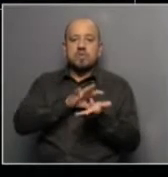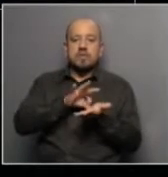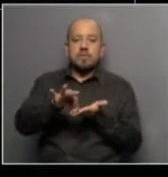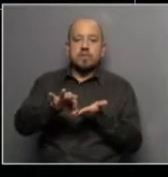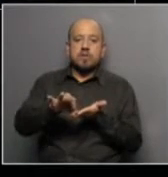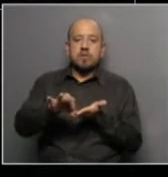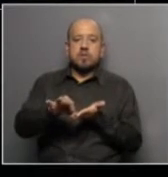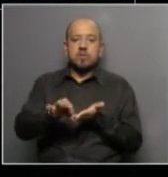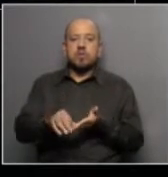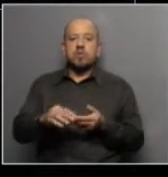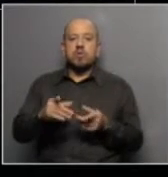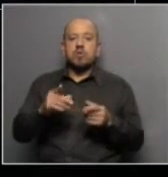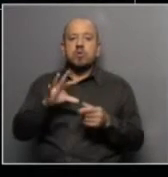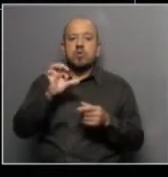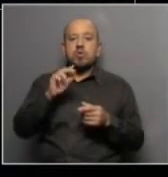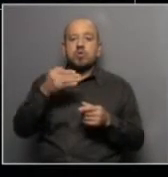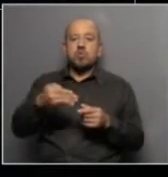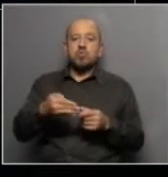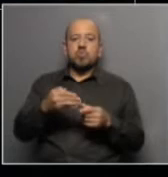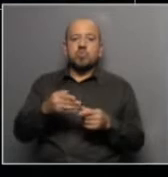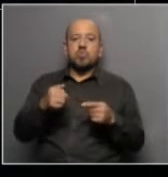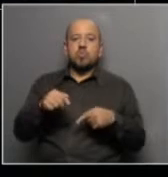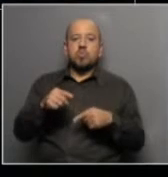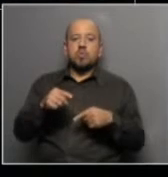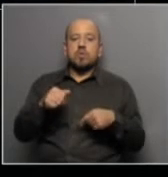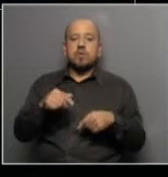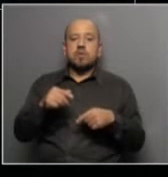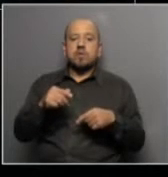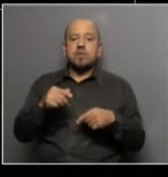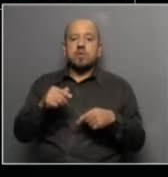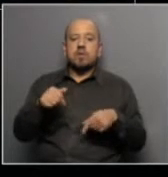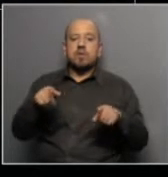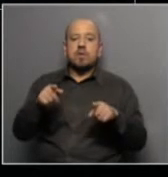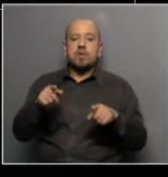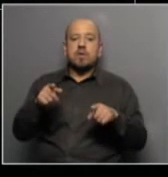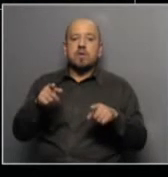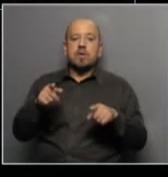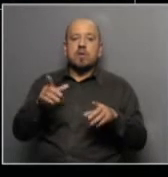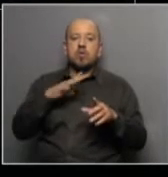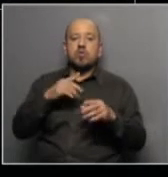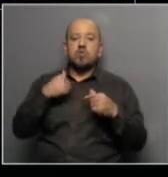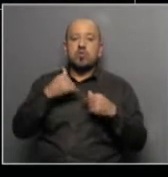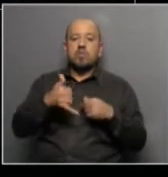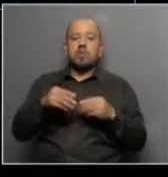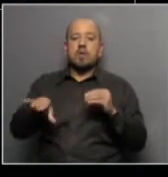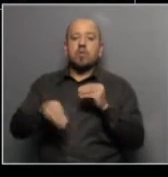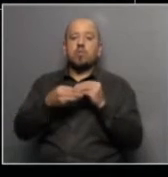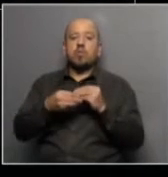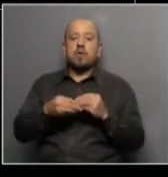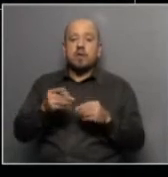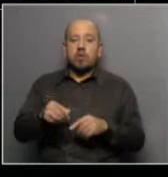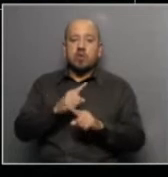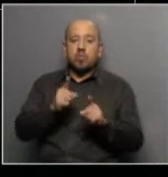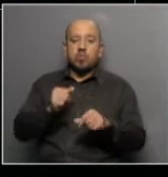van a estar subutilizadas. O sea que tenemos un costo por ambos lados, ¿verdad? Lo que tenemos que incorporar y lo que también dejamos de